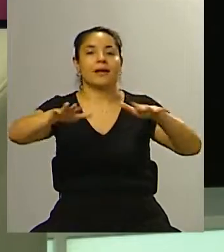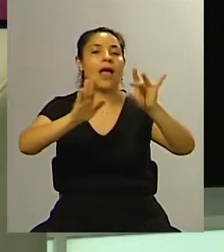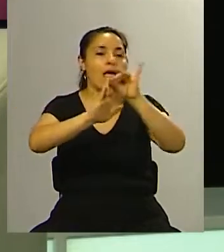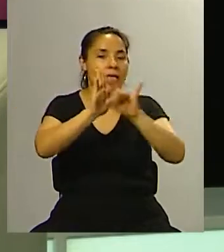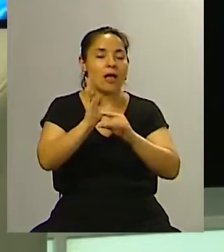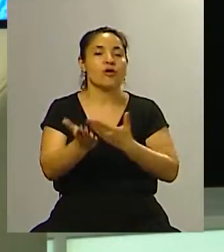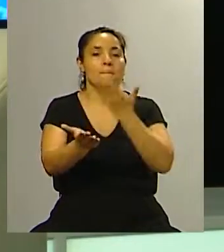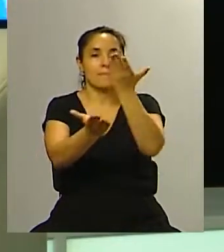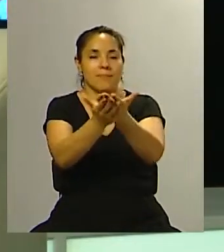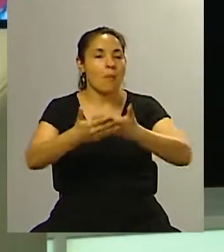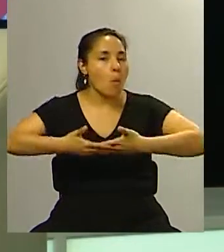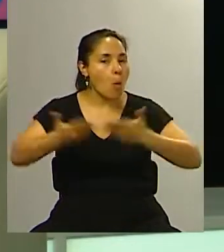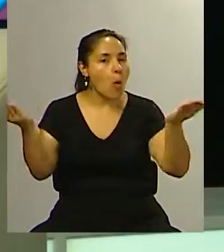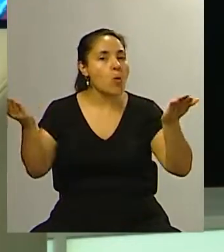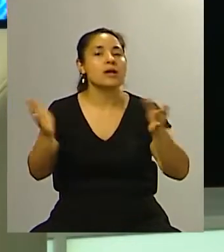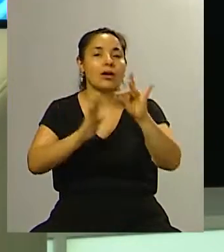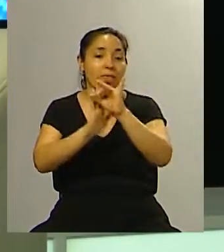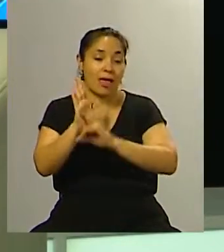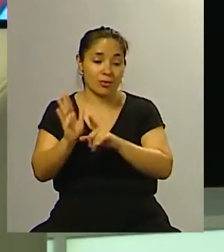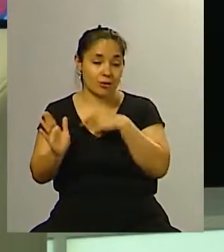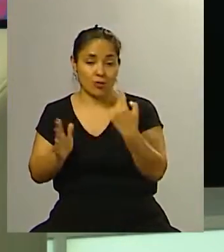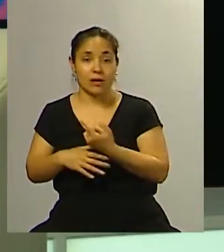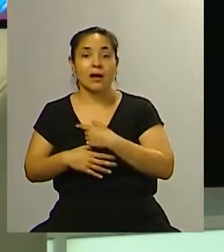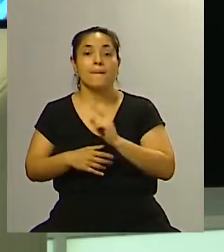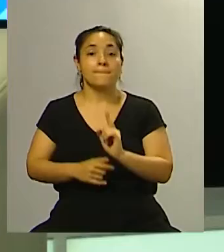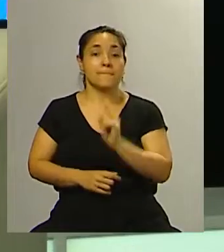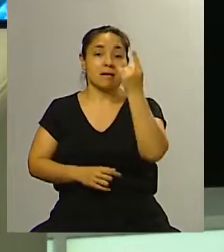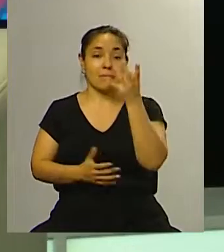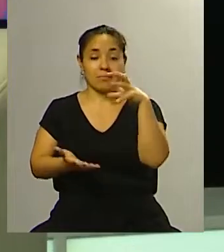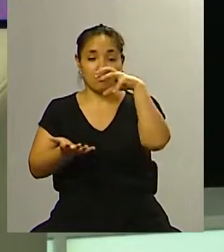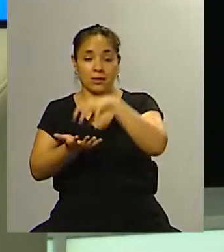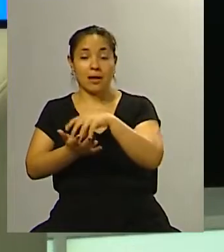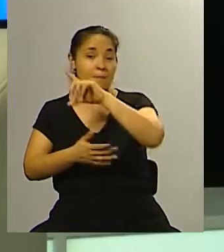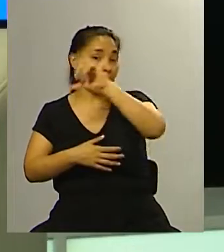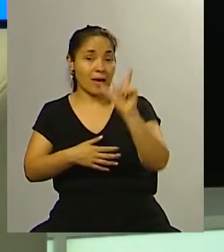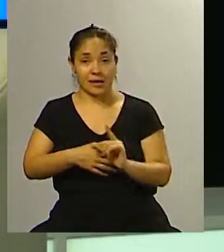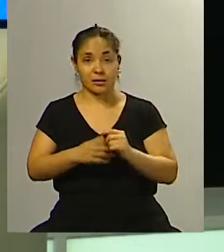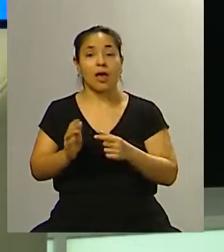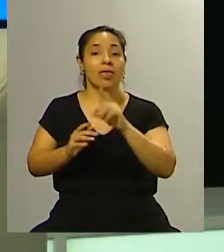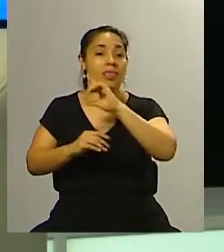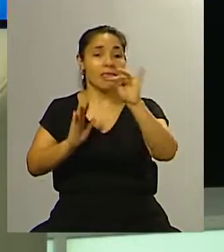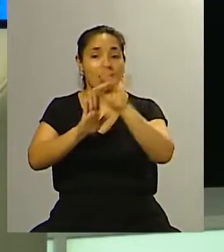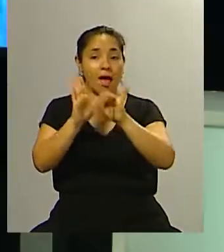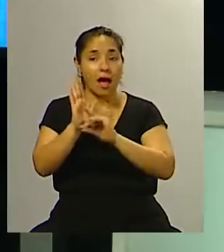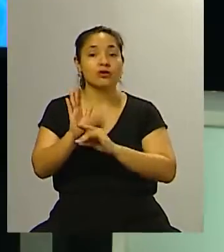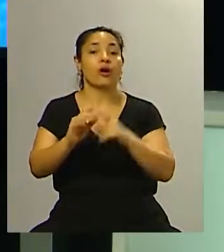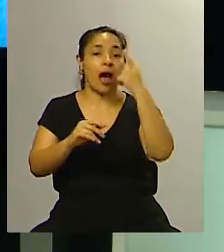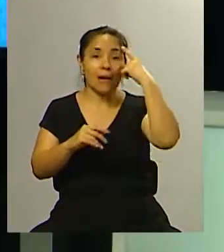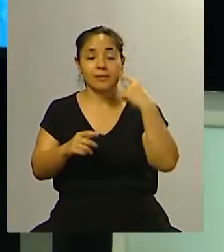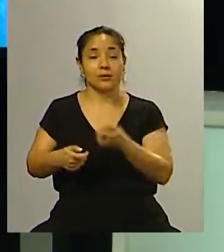datos públicamente, nuestros datos. Fuimos la primera jurisdicción del país que salió a mostrar los datos que nos había dado el